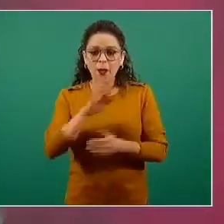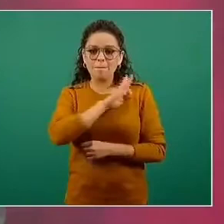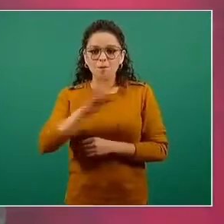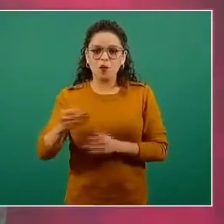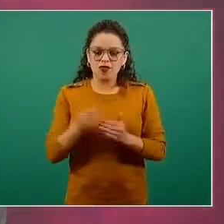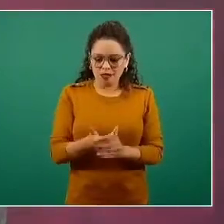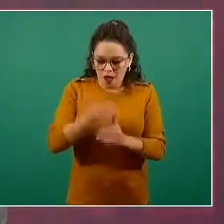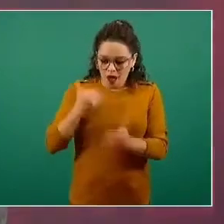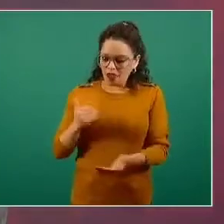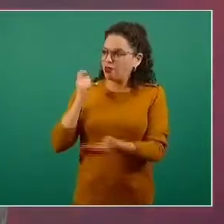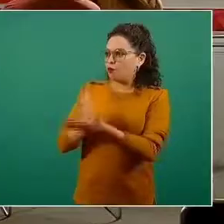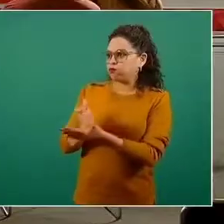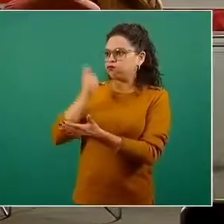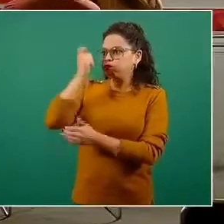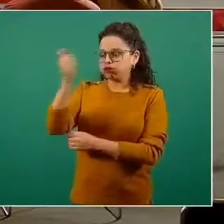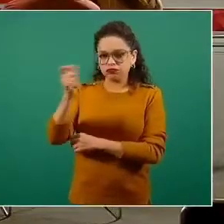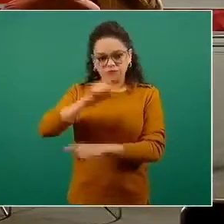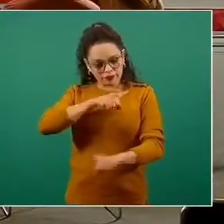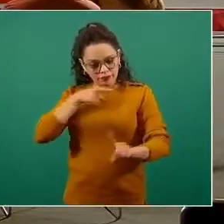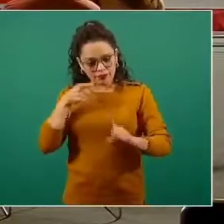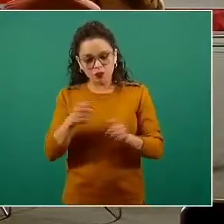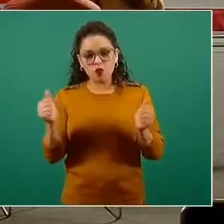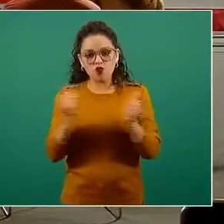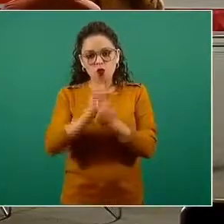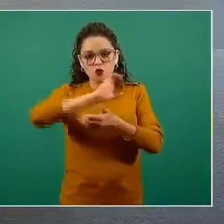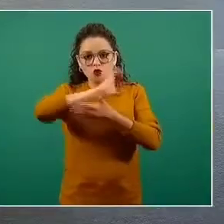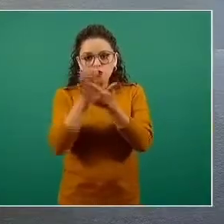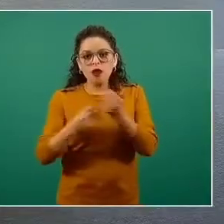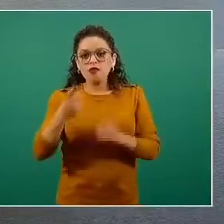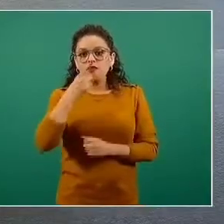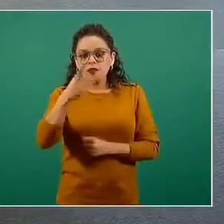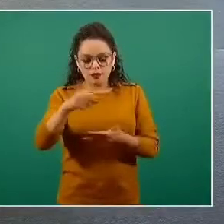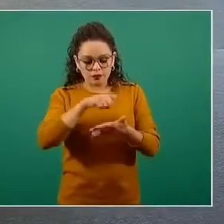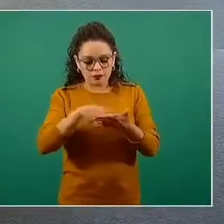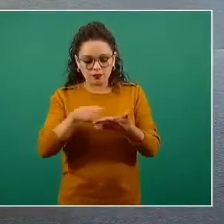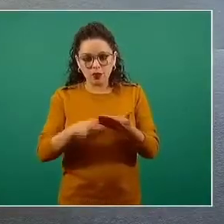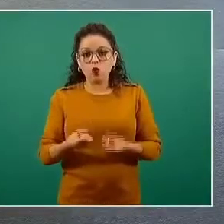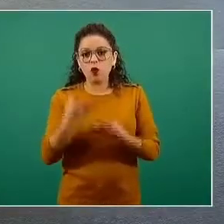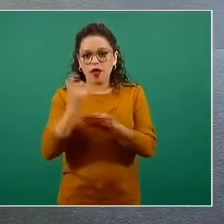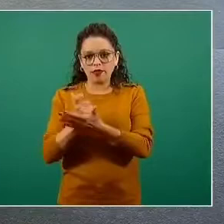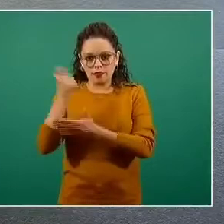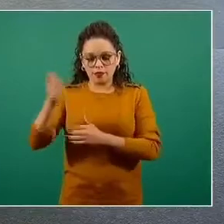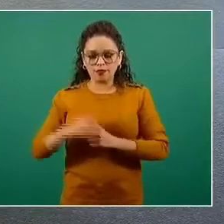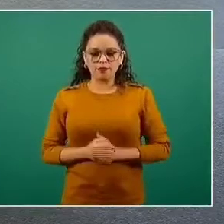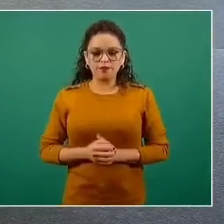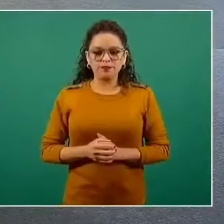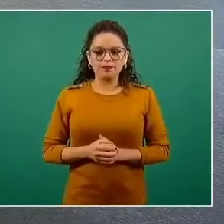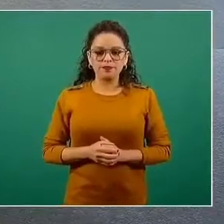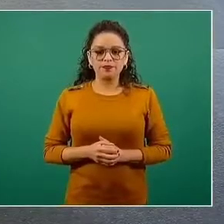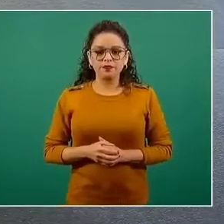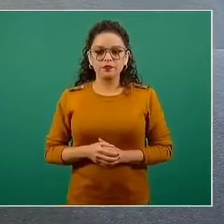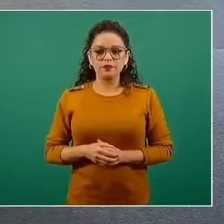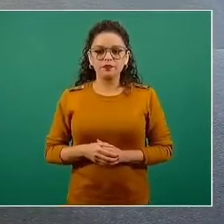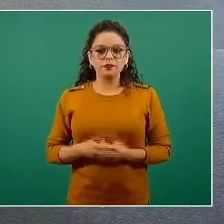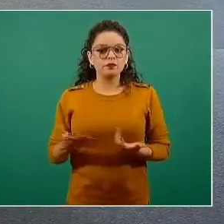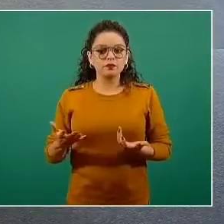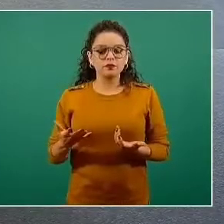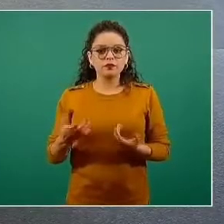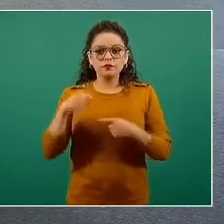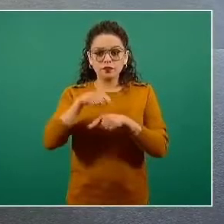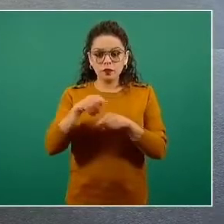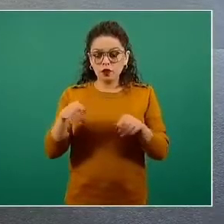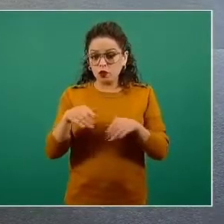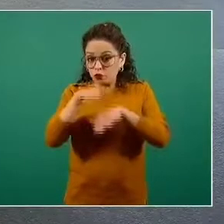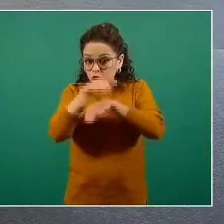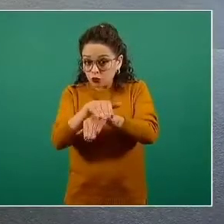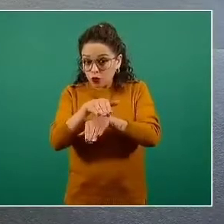que corresponda de acuerdo con el contrato. ¿Pagos totales ninguno? No, esto no se paga. Todo eso es a través de los